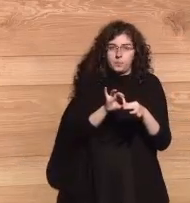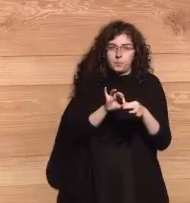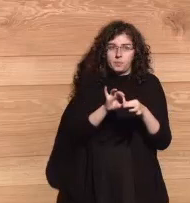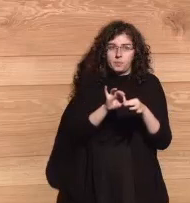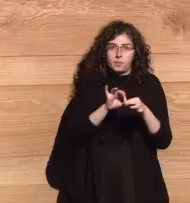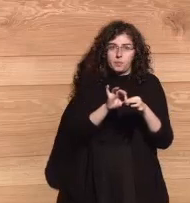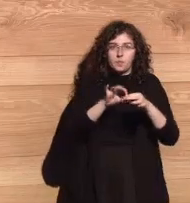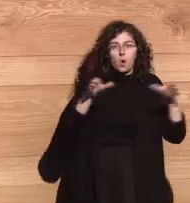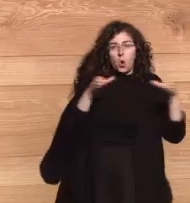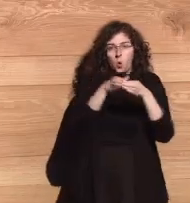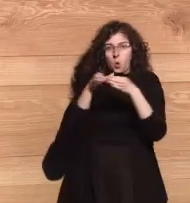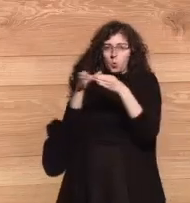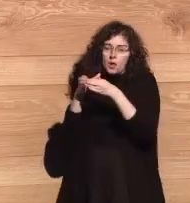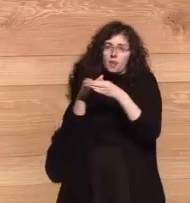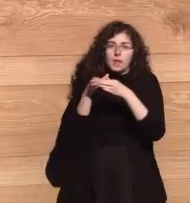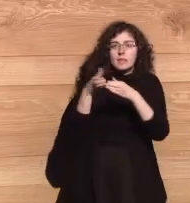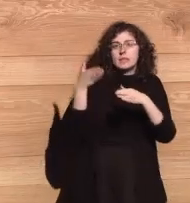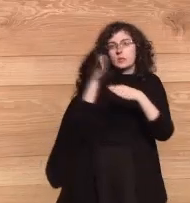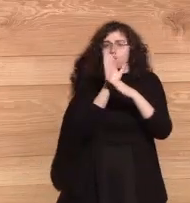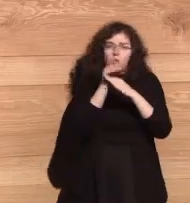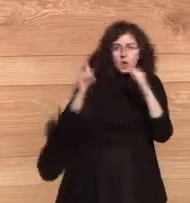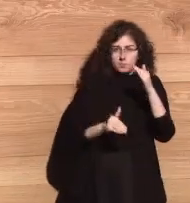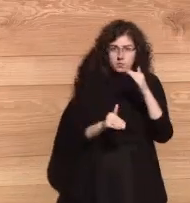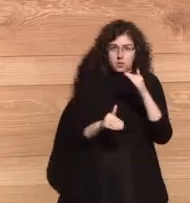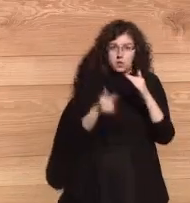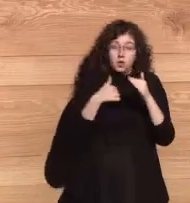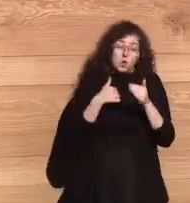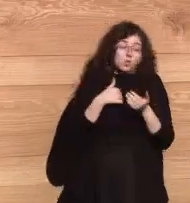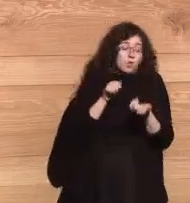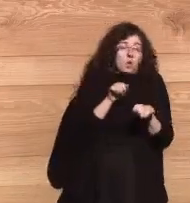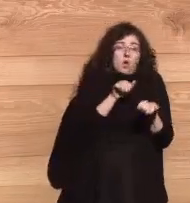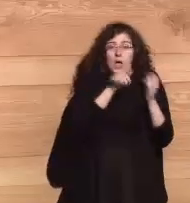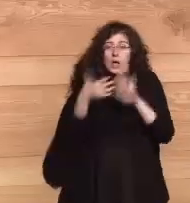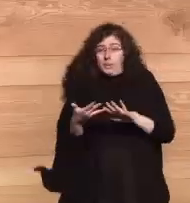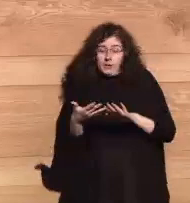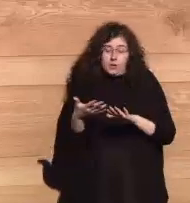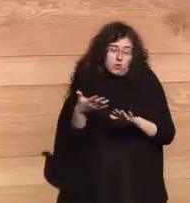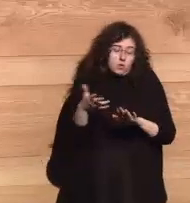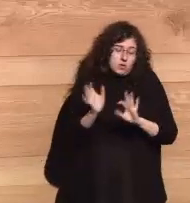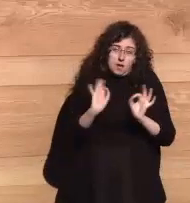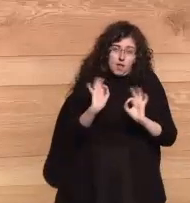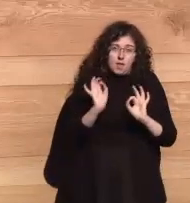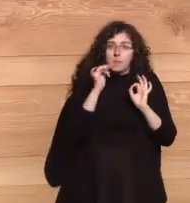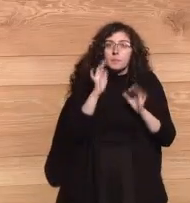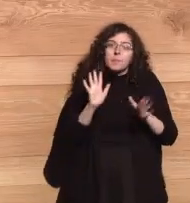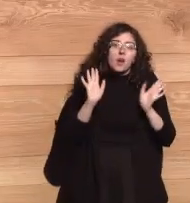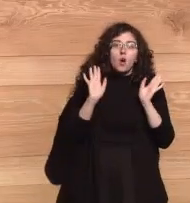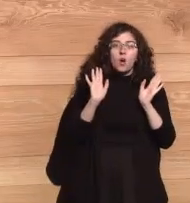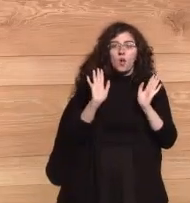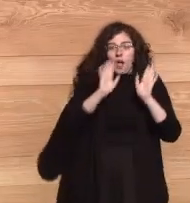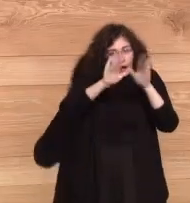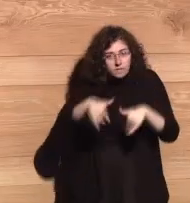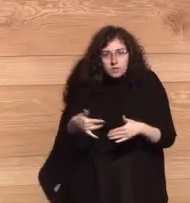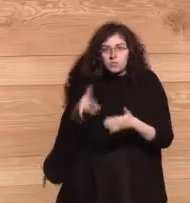comunidades subrepresentadas. Bueno, yo nunca aplico para nada y bueno, apliqué al último día, al último momento,